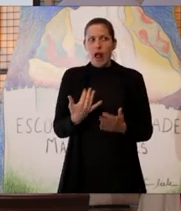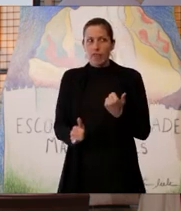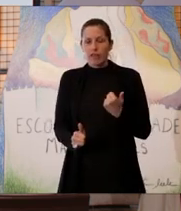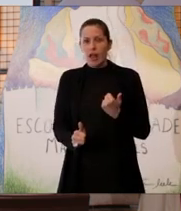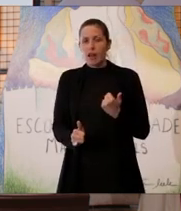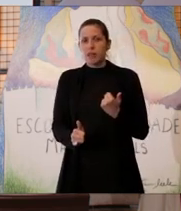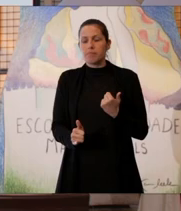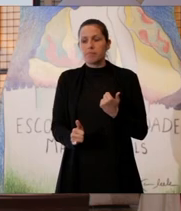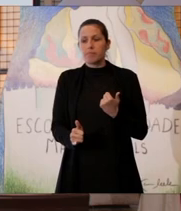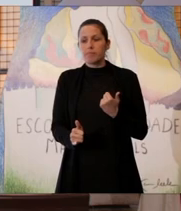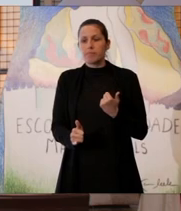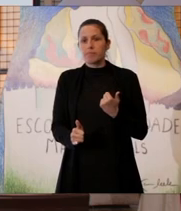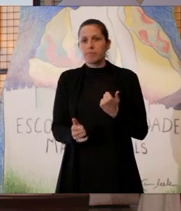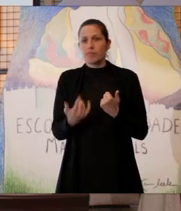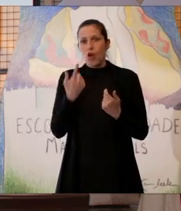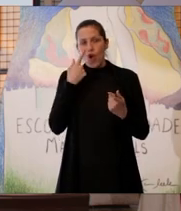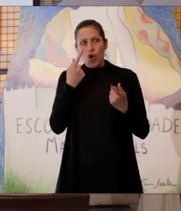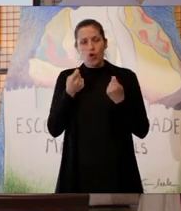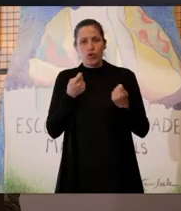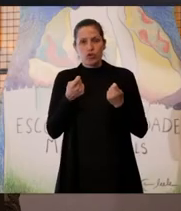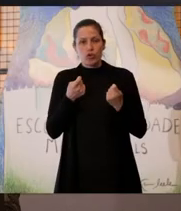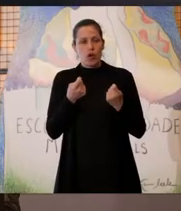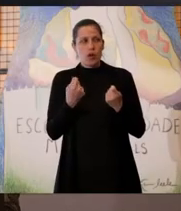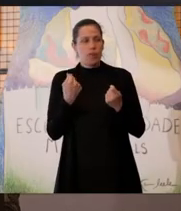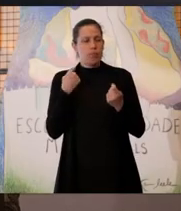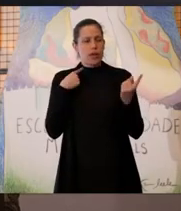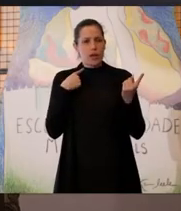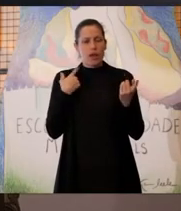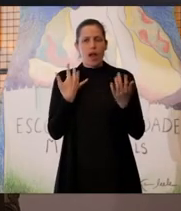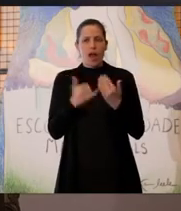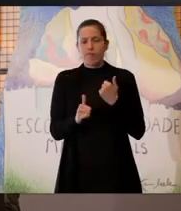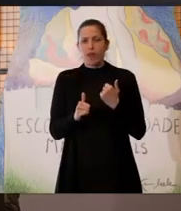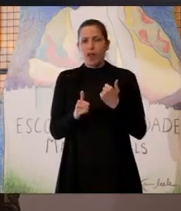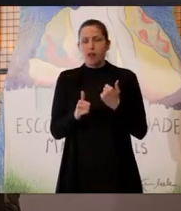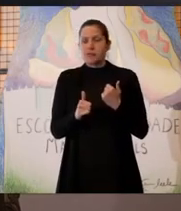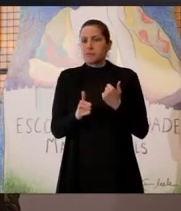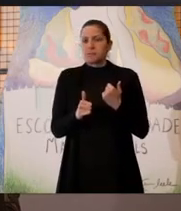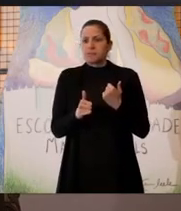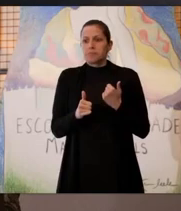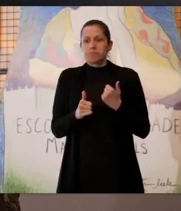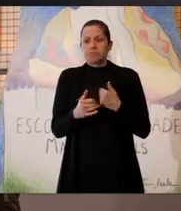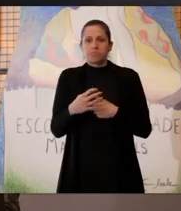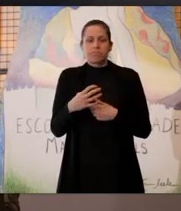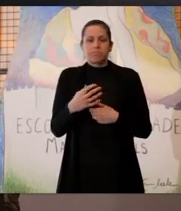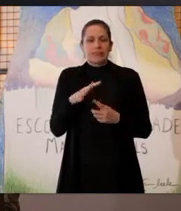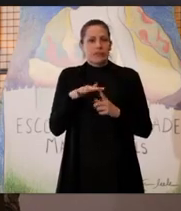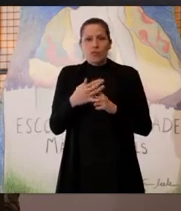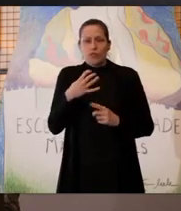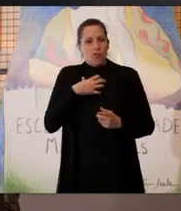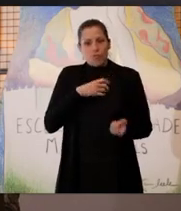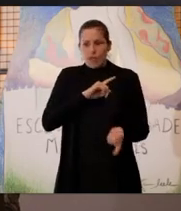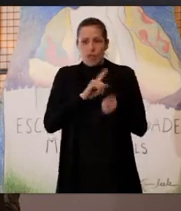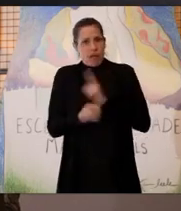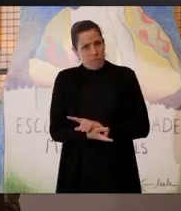eligen estamos en un callejón sin salida tenemos que ser nosotras las que hagamos